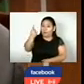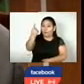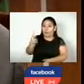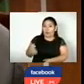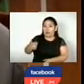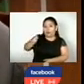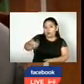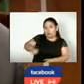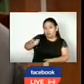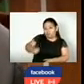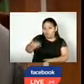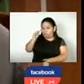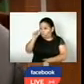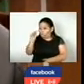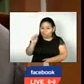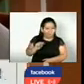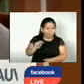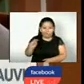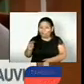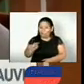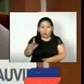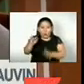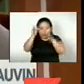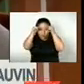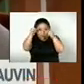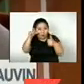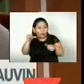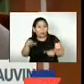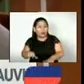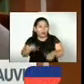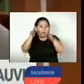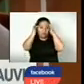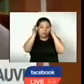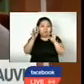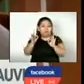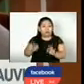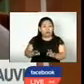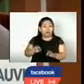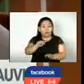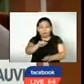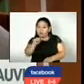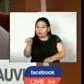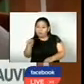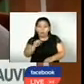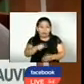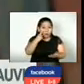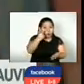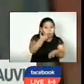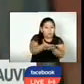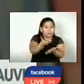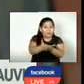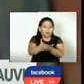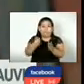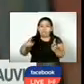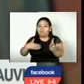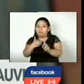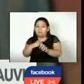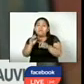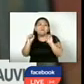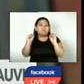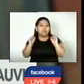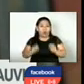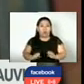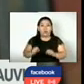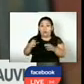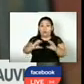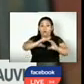ve que ha habido una decisión totalmente fuera dentro del ámbito de los hechos presentados puede sobrepasar